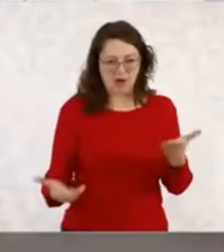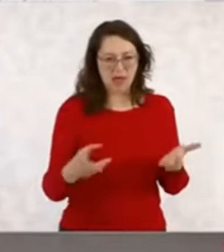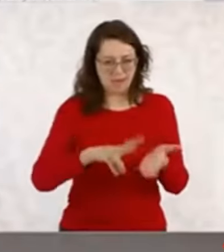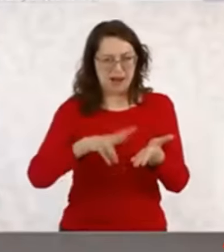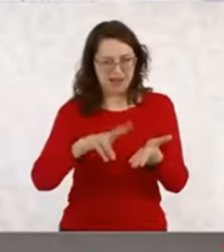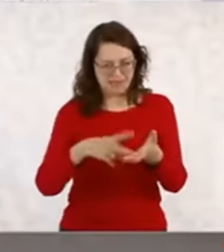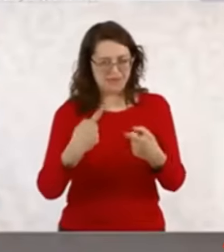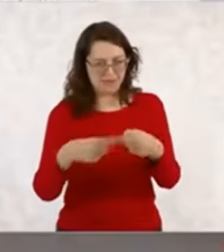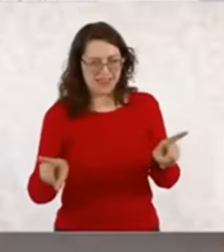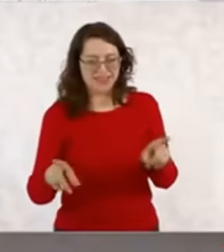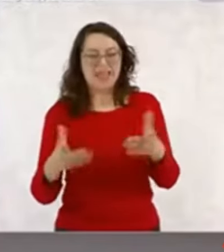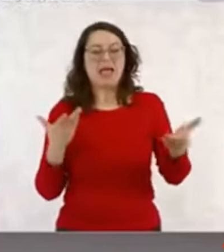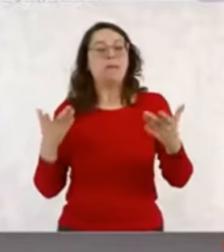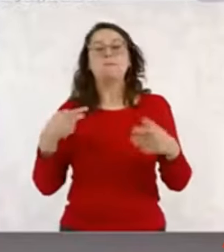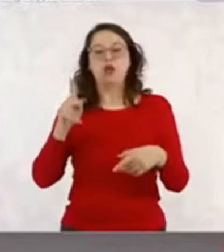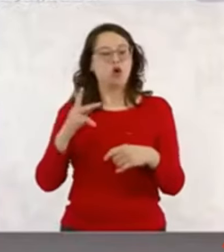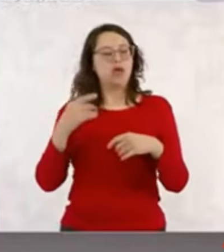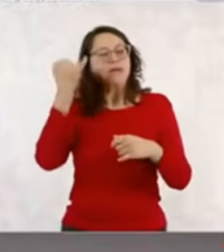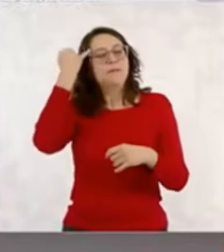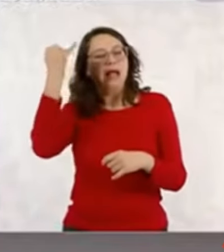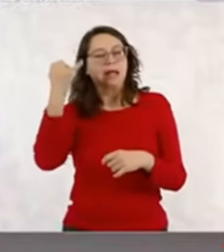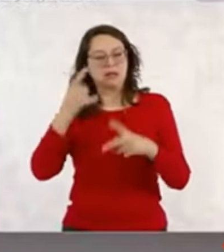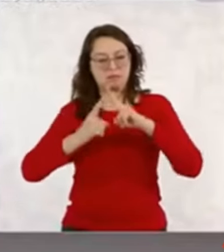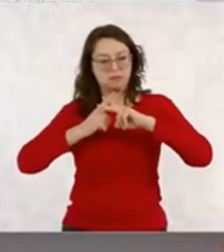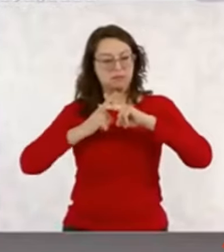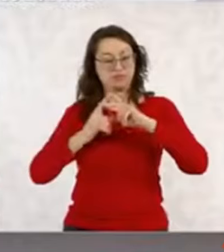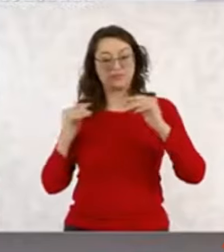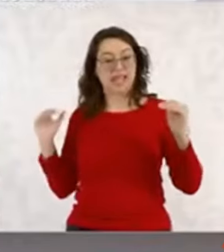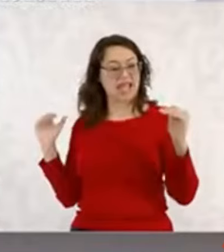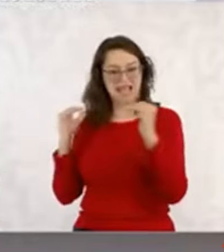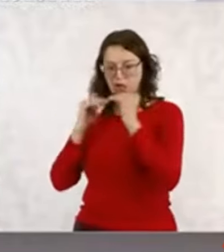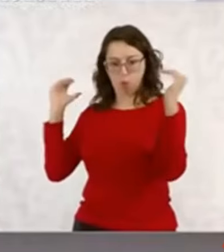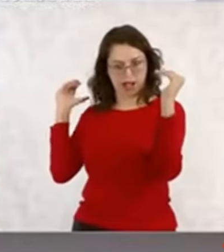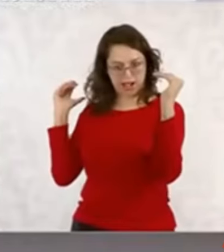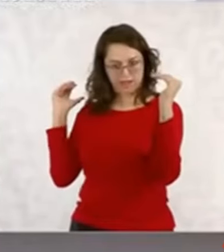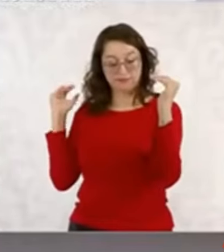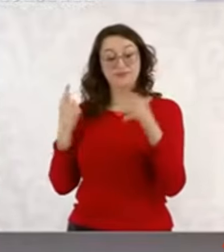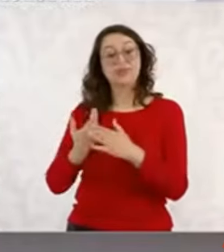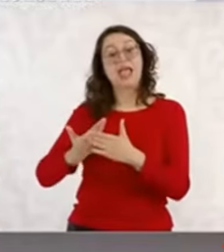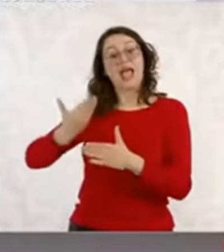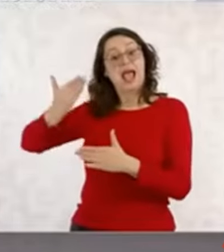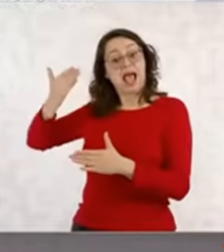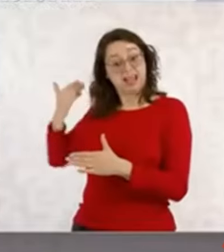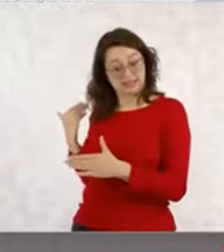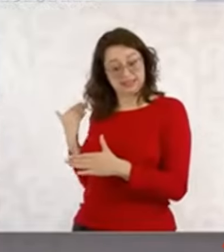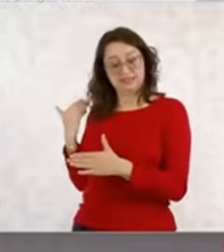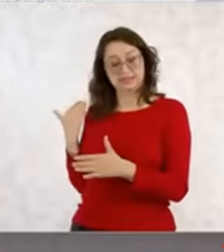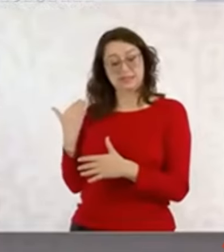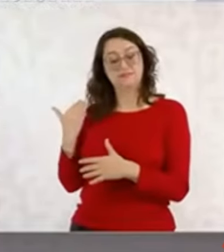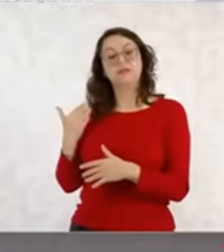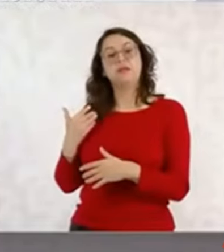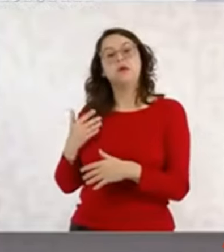entonces equivaldría a 410 pesos el día, las 8 horas.